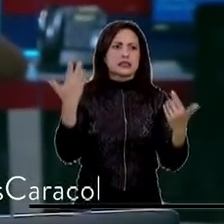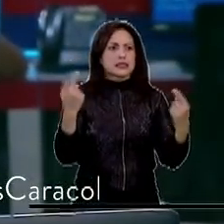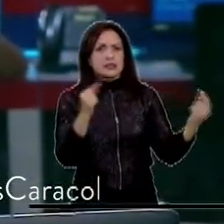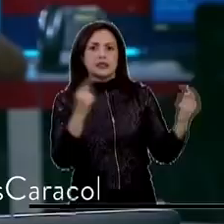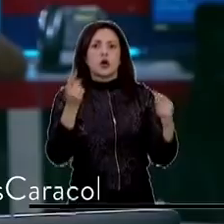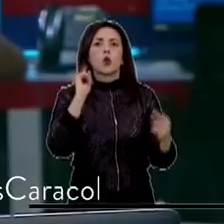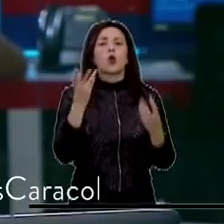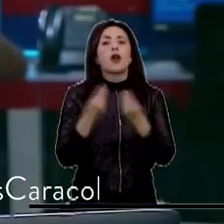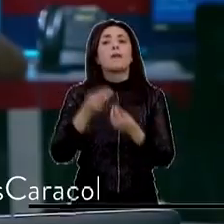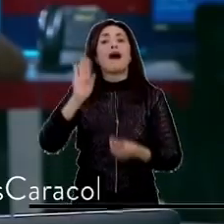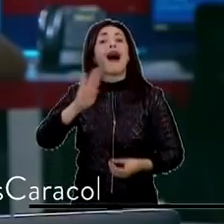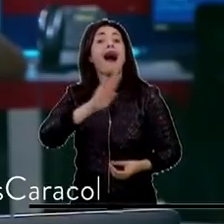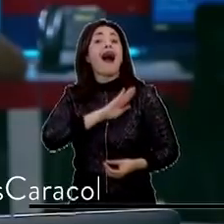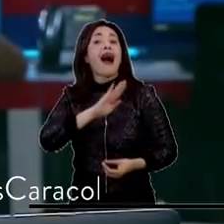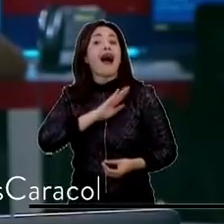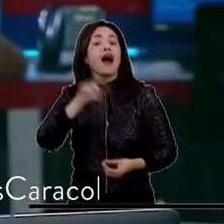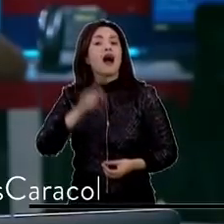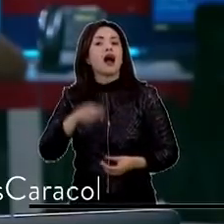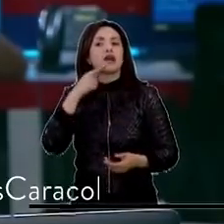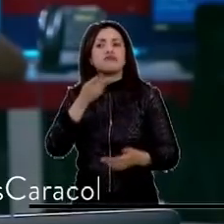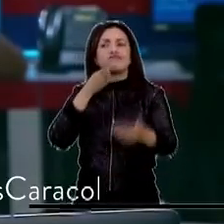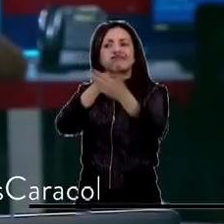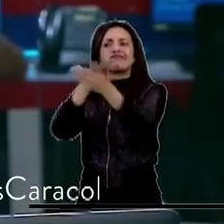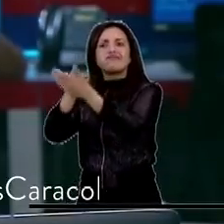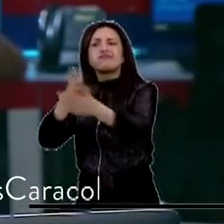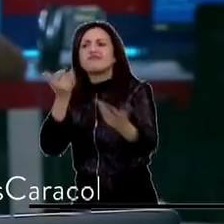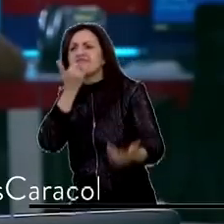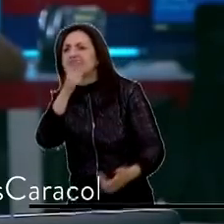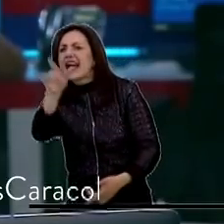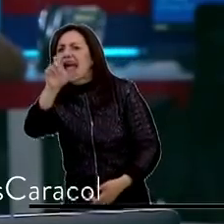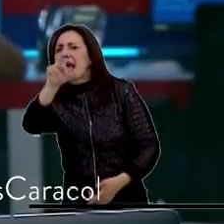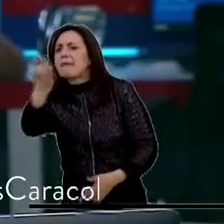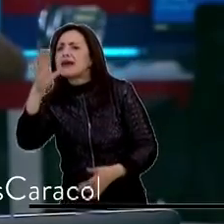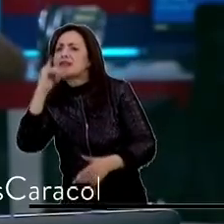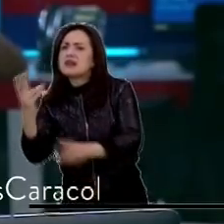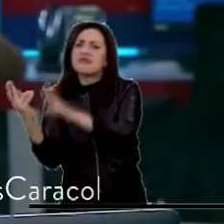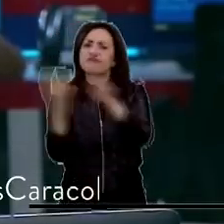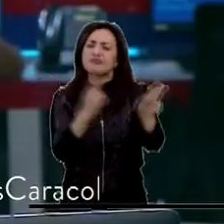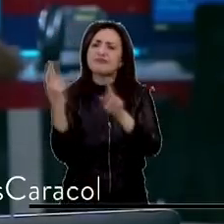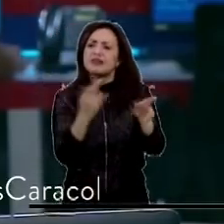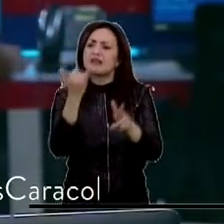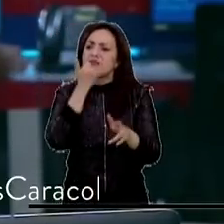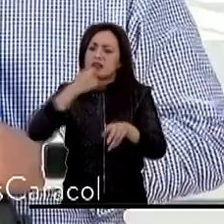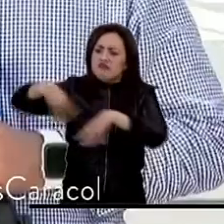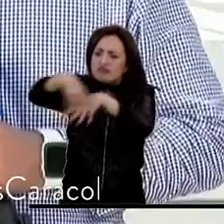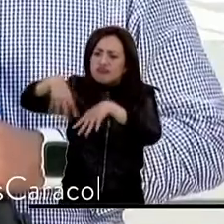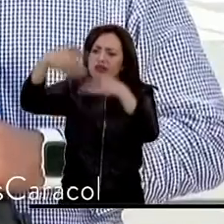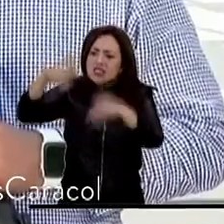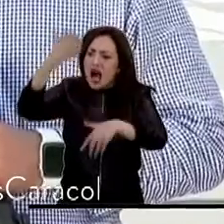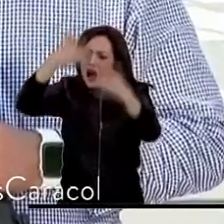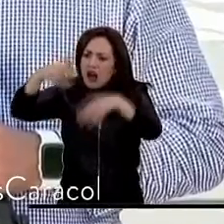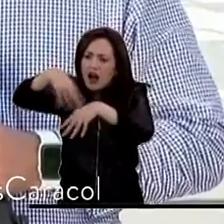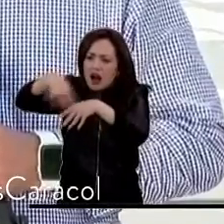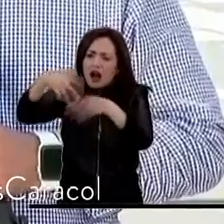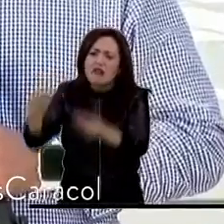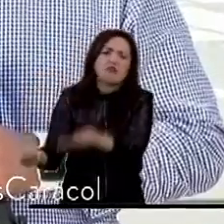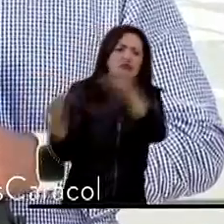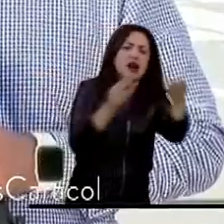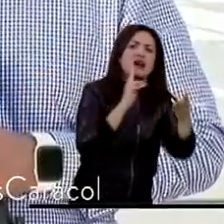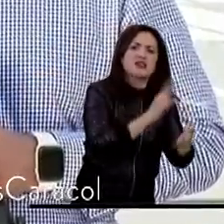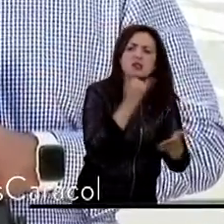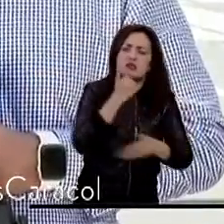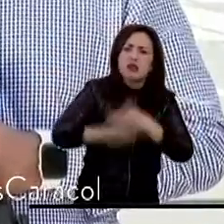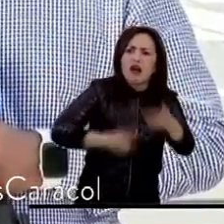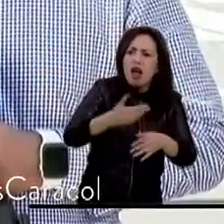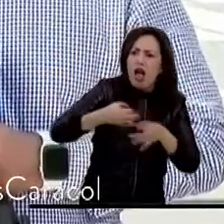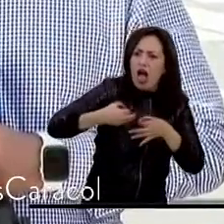contra varias EPS por la supuesta demora en la realización y entrega de resultados de las pruebas de COVID-19. Jefferson Bolívar, ¿qué dijo